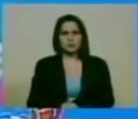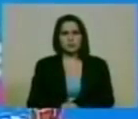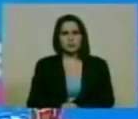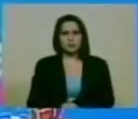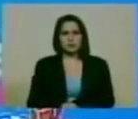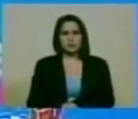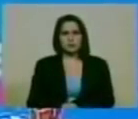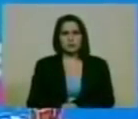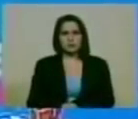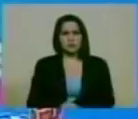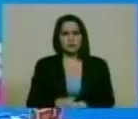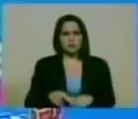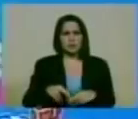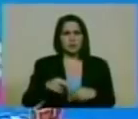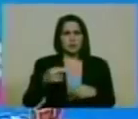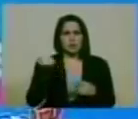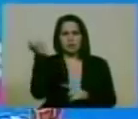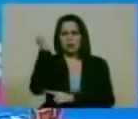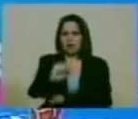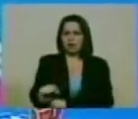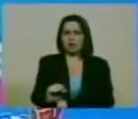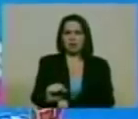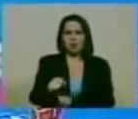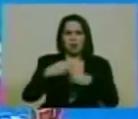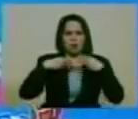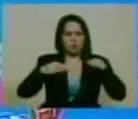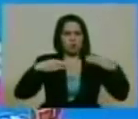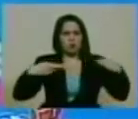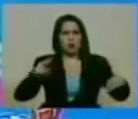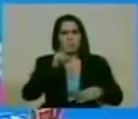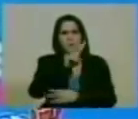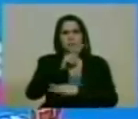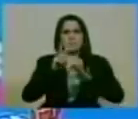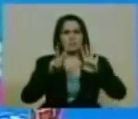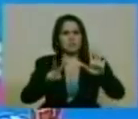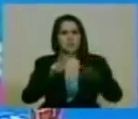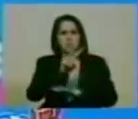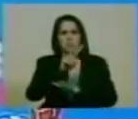de la rebelión popular del 27 y 28 de febrero de